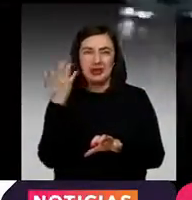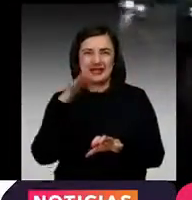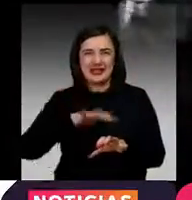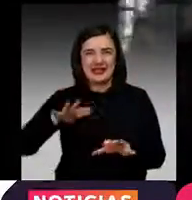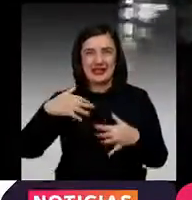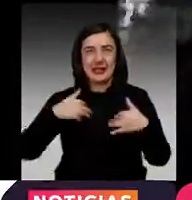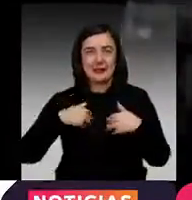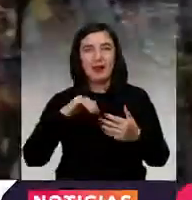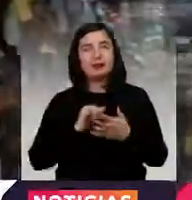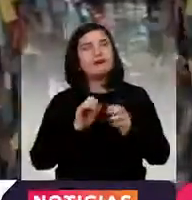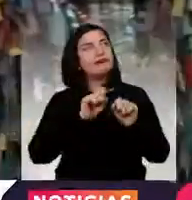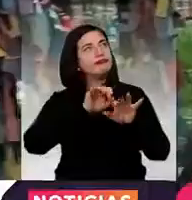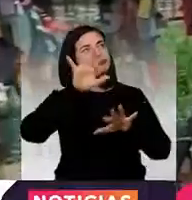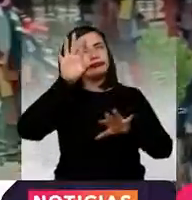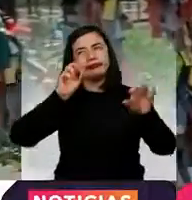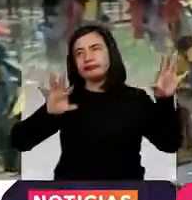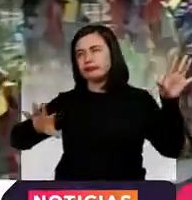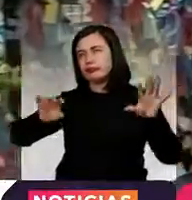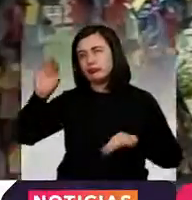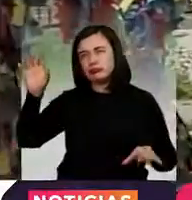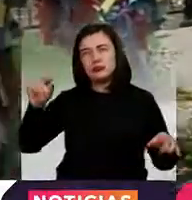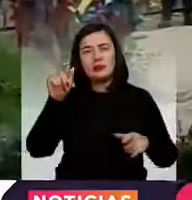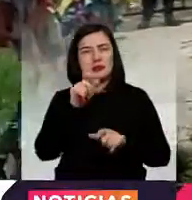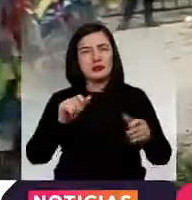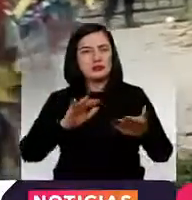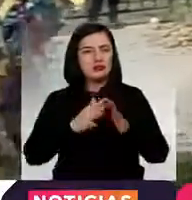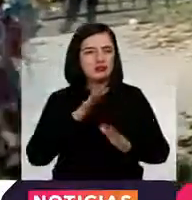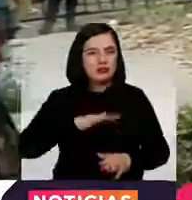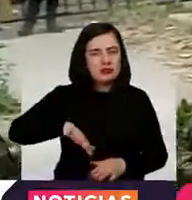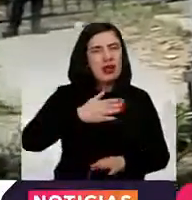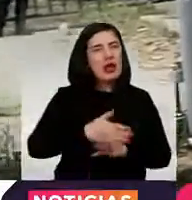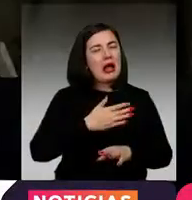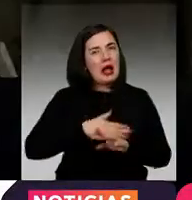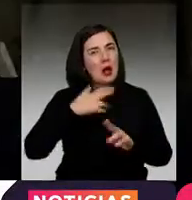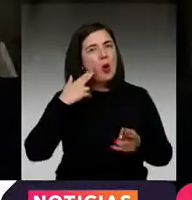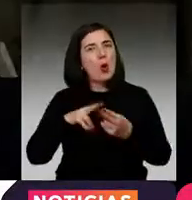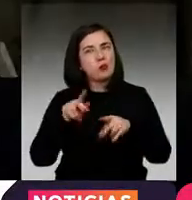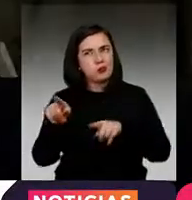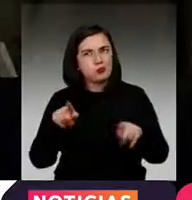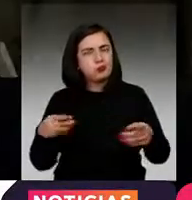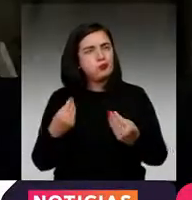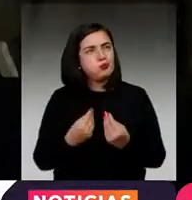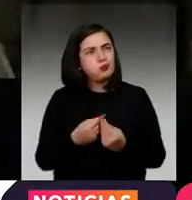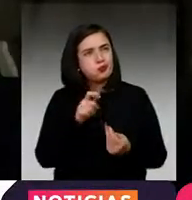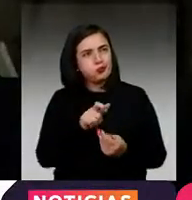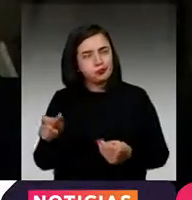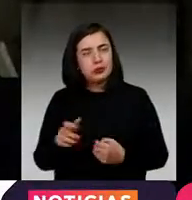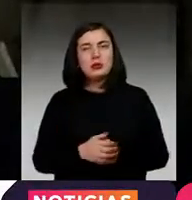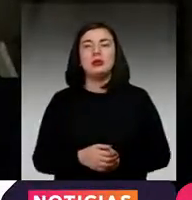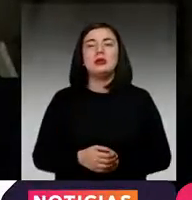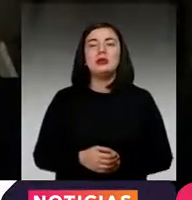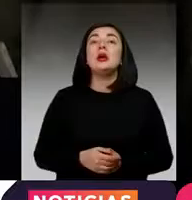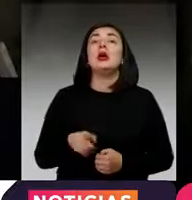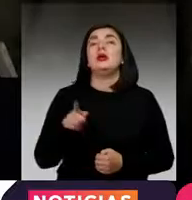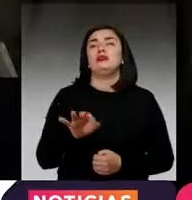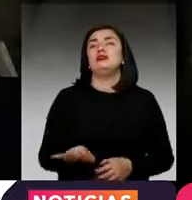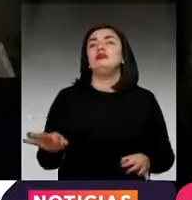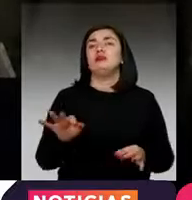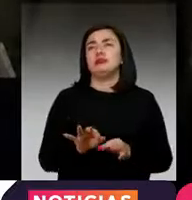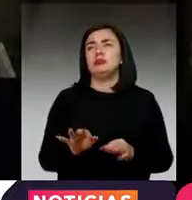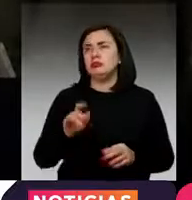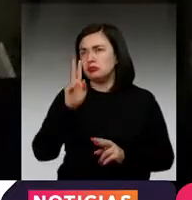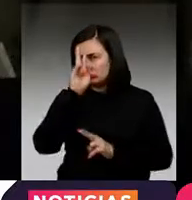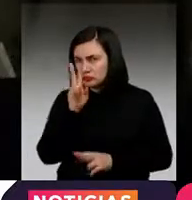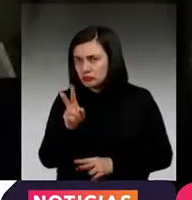los testimonios de actores comunitarios que conocieron o convivieron con estas personas. Nos parece fundamental rendir ese homenaje con un muro de